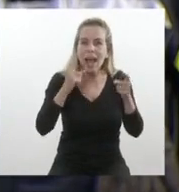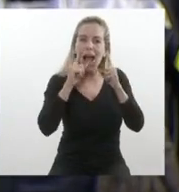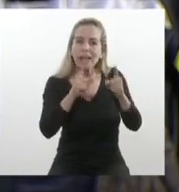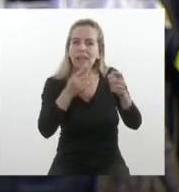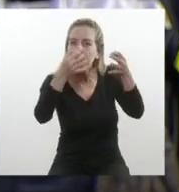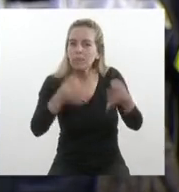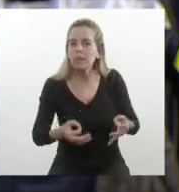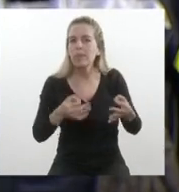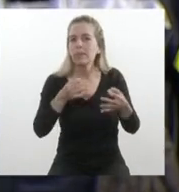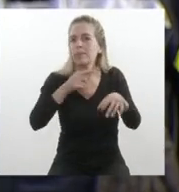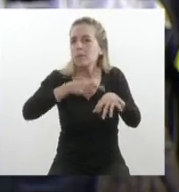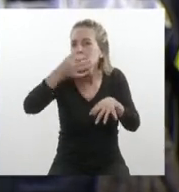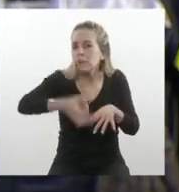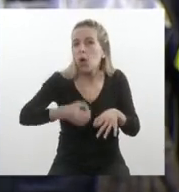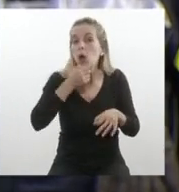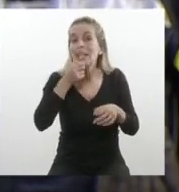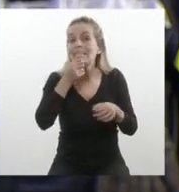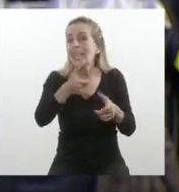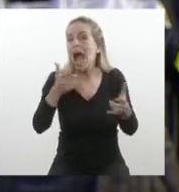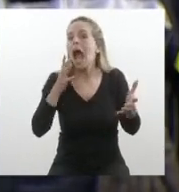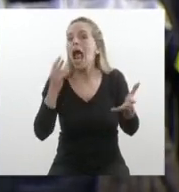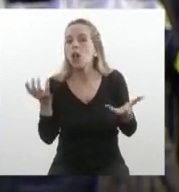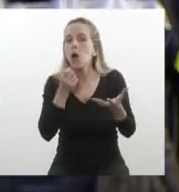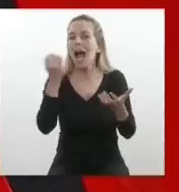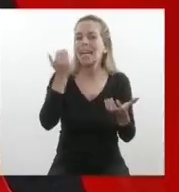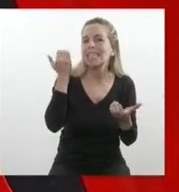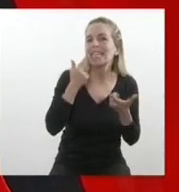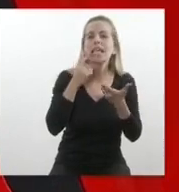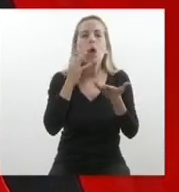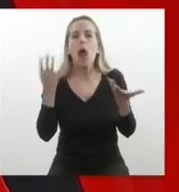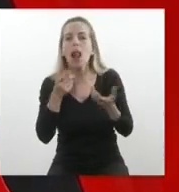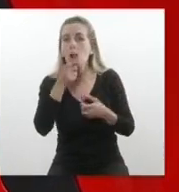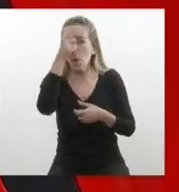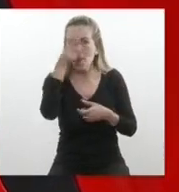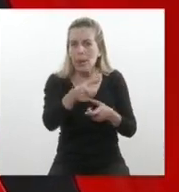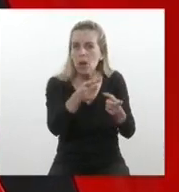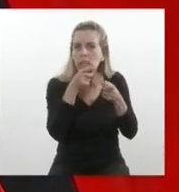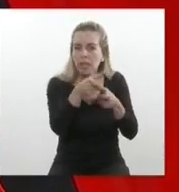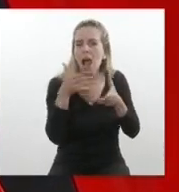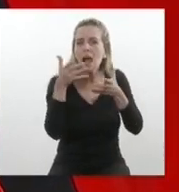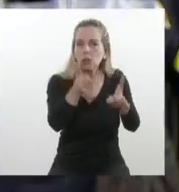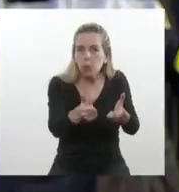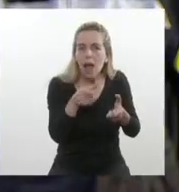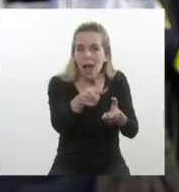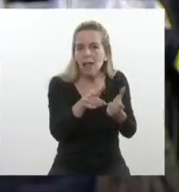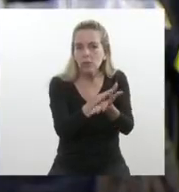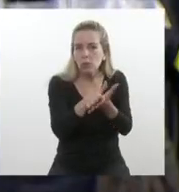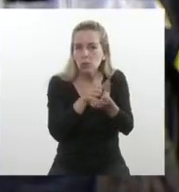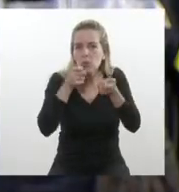en el caso de que padezcan, como consecuencia de su acción, daños.